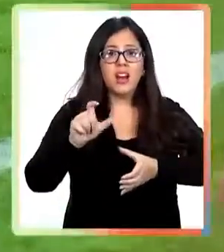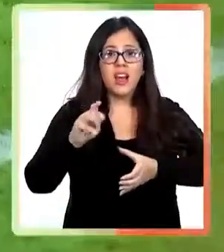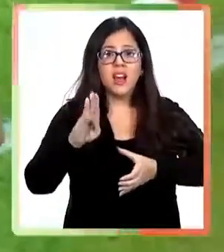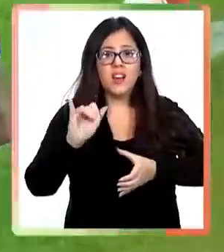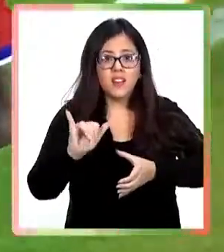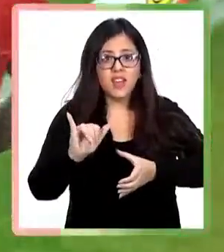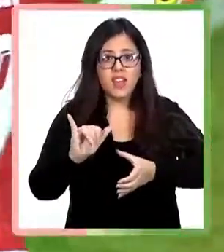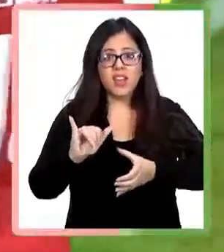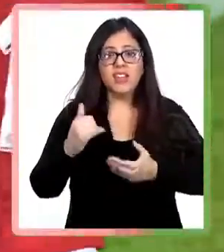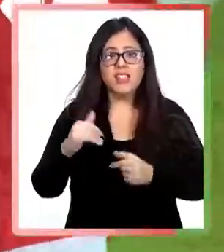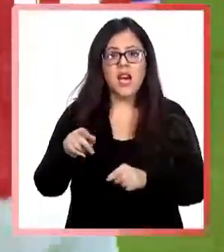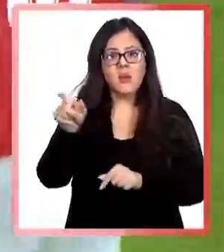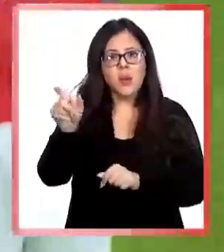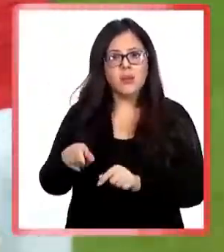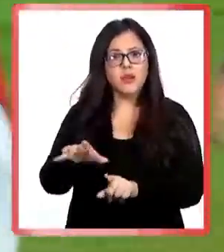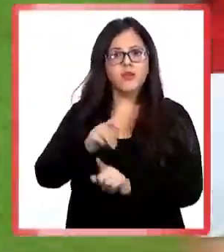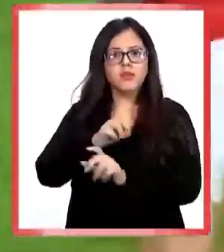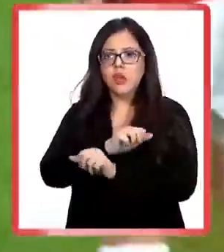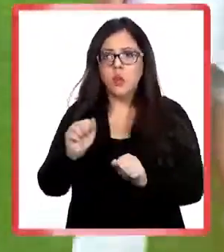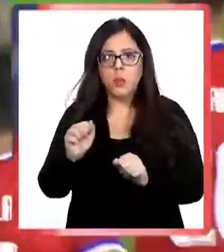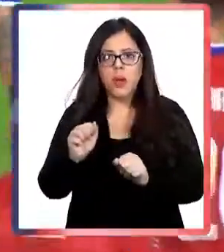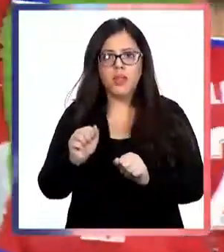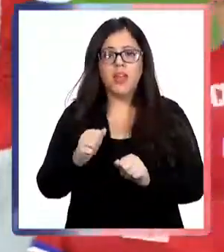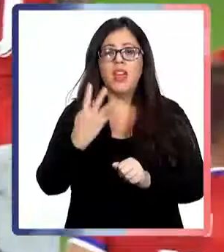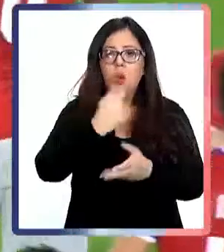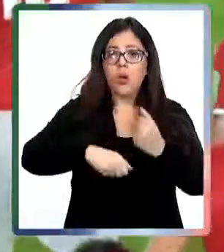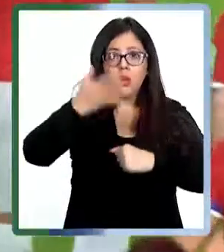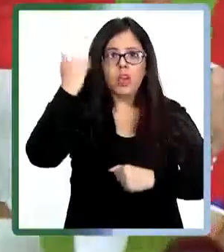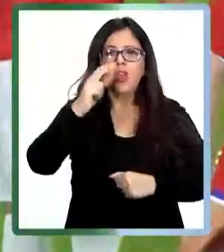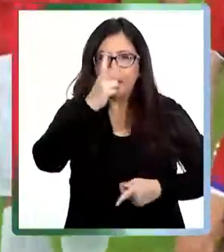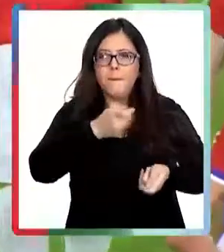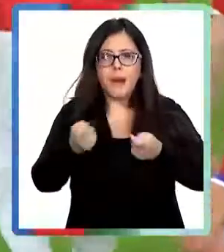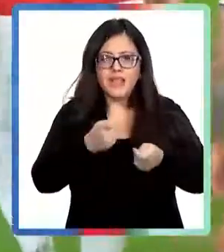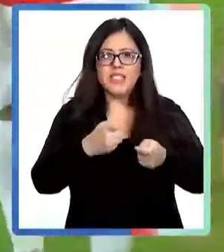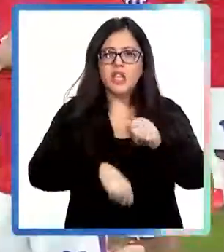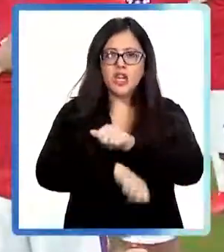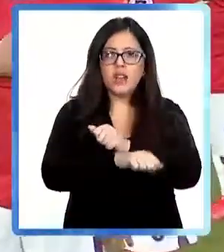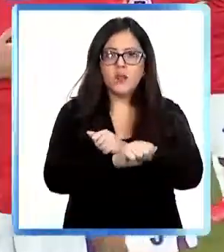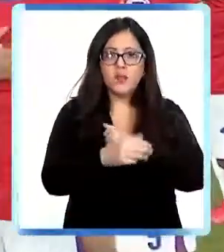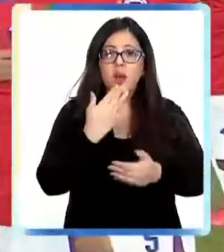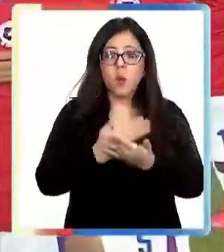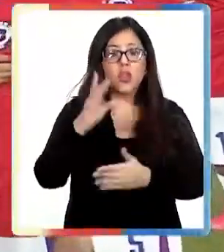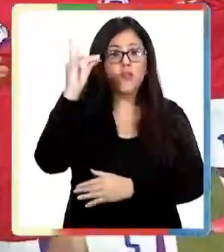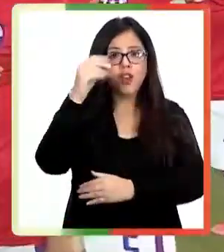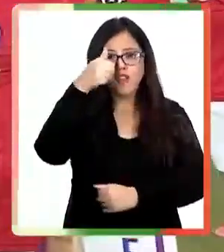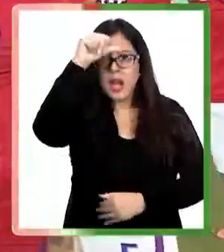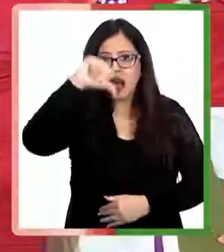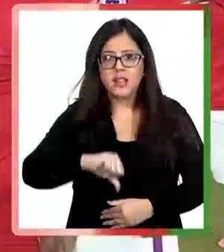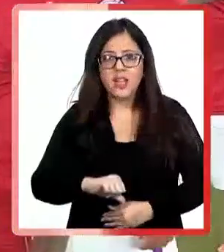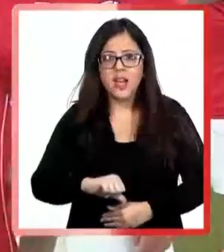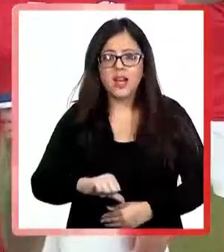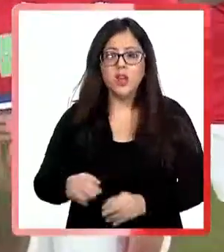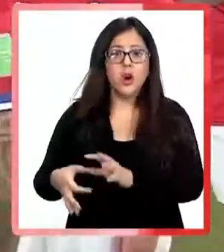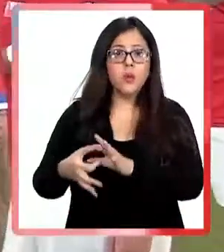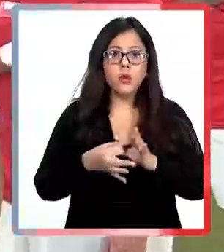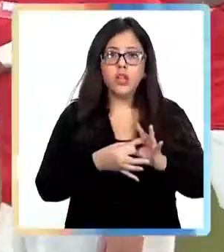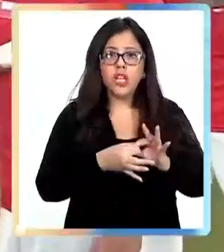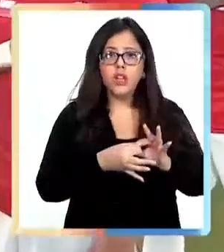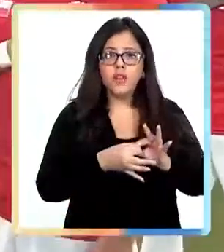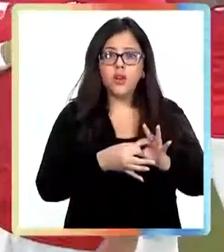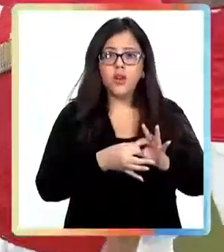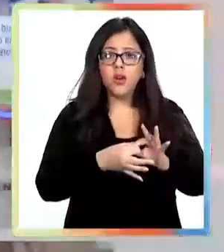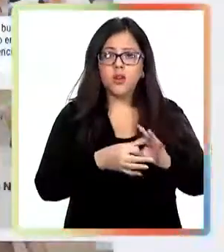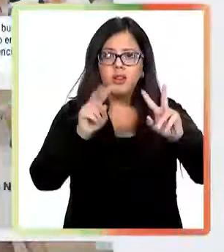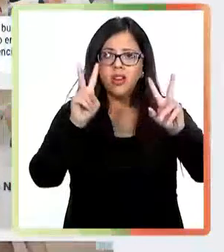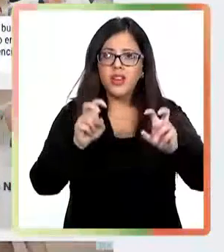partidos. Y hace 4 años ocurrió una situación similar en el fútbol cuando Bolivia fue castigado por la alineación indebida de